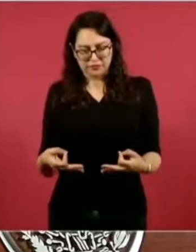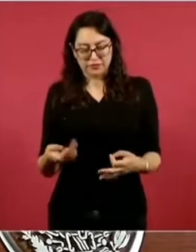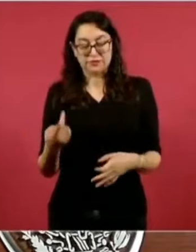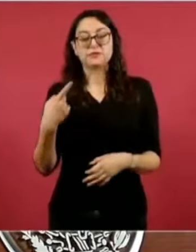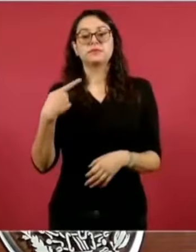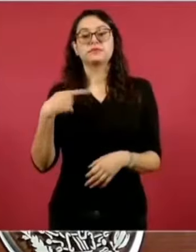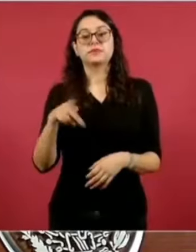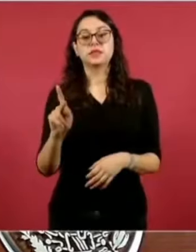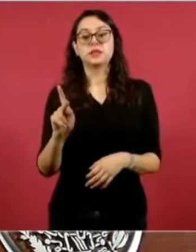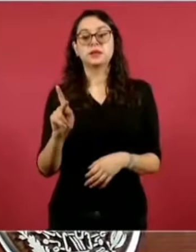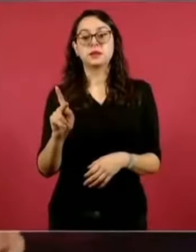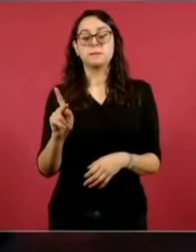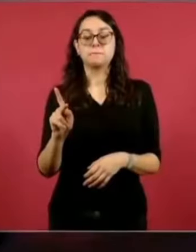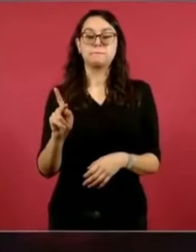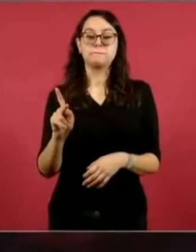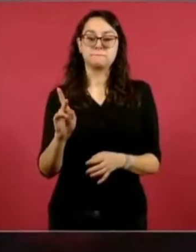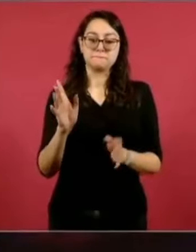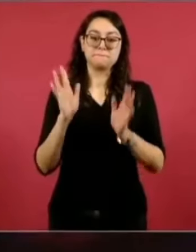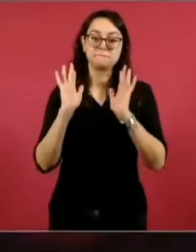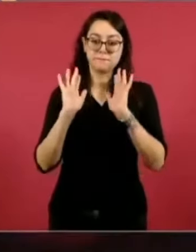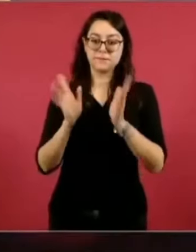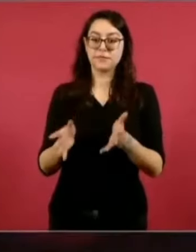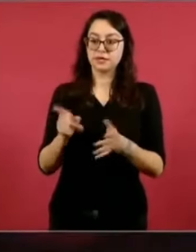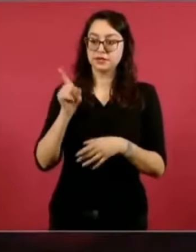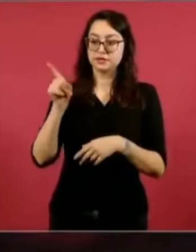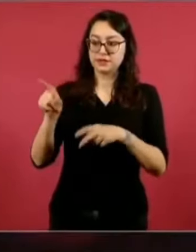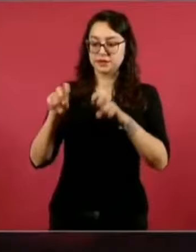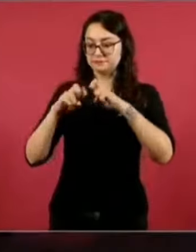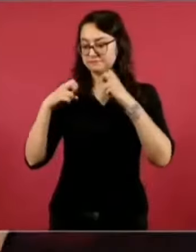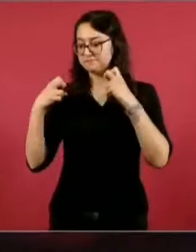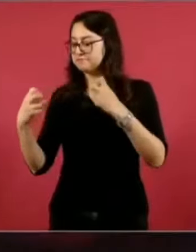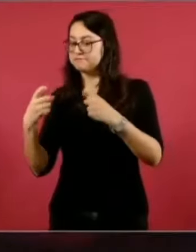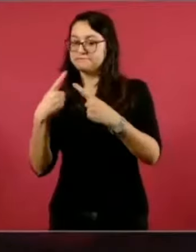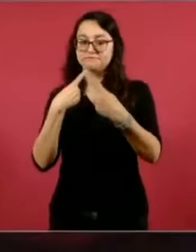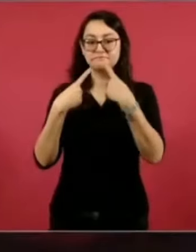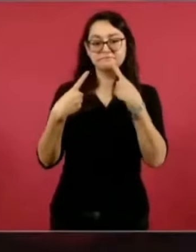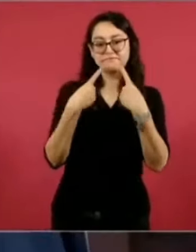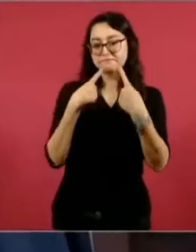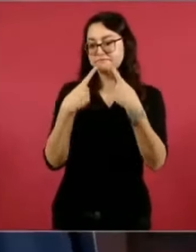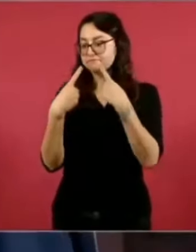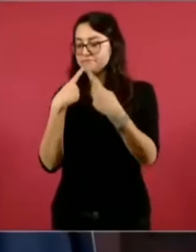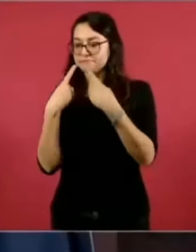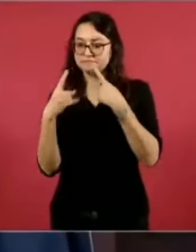la reunión de deliberación entre los